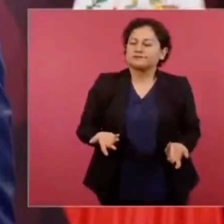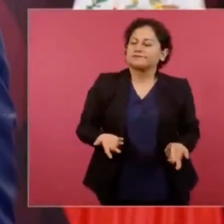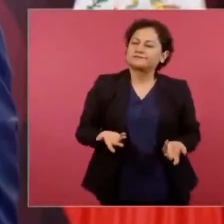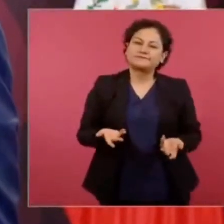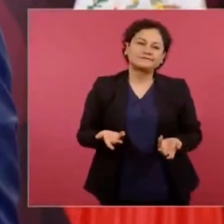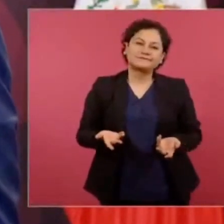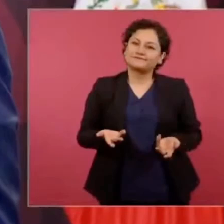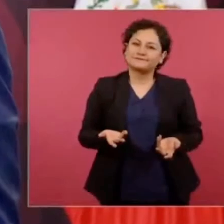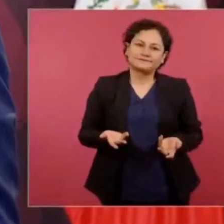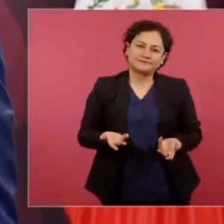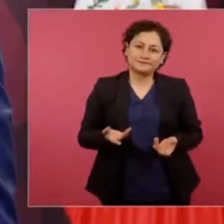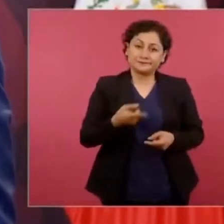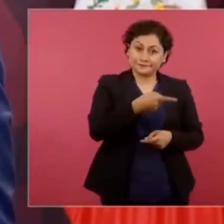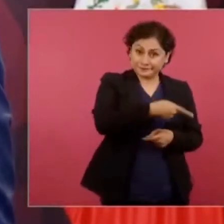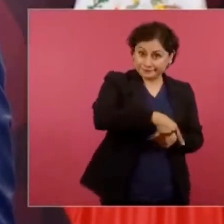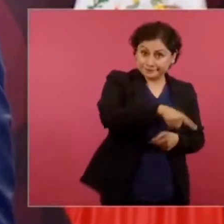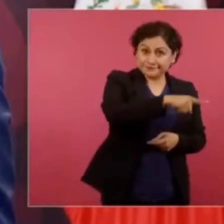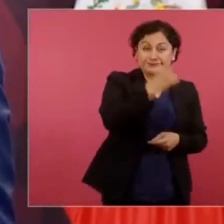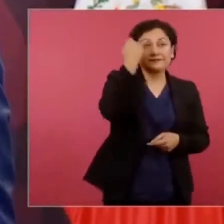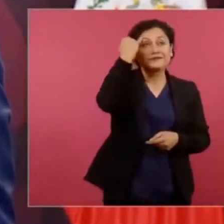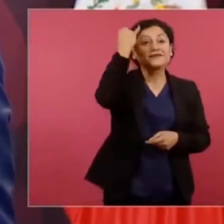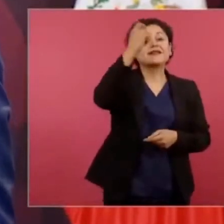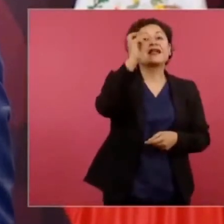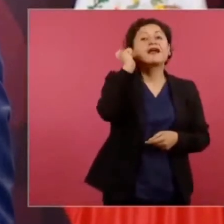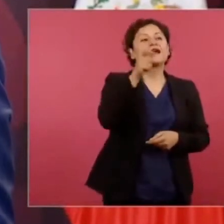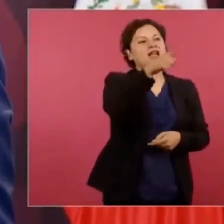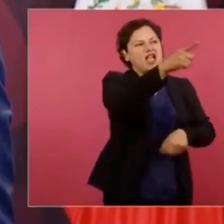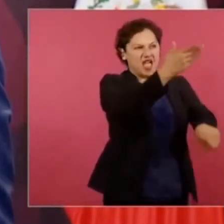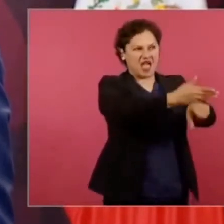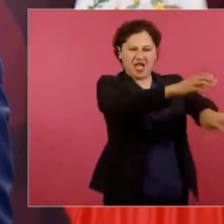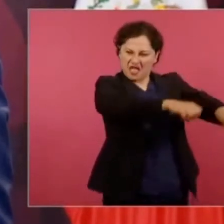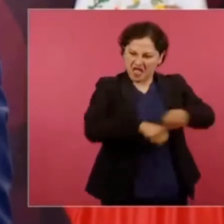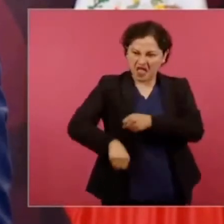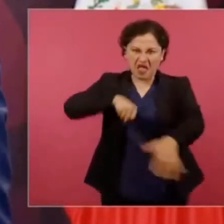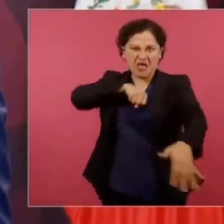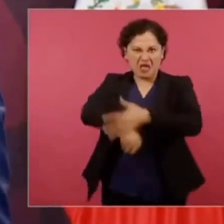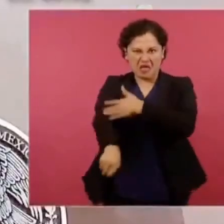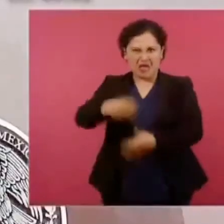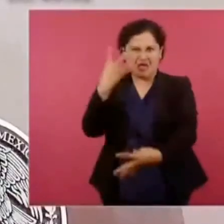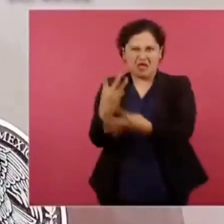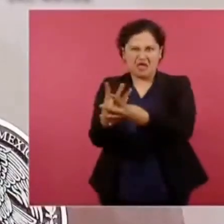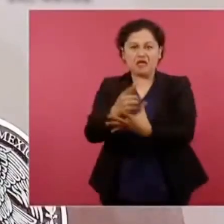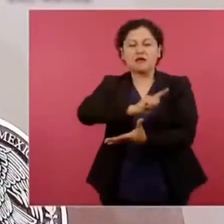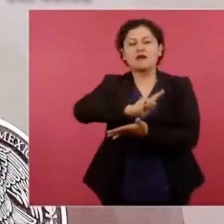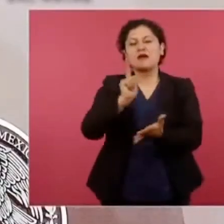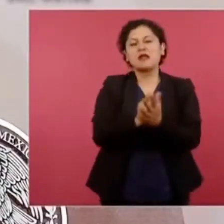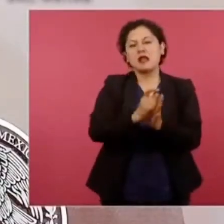con cárceles, con leyes más severas.